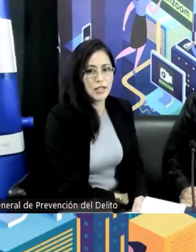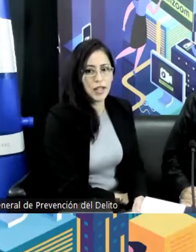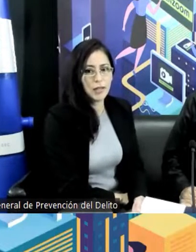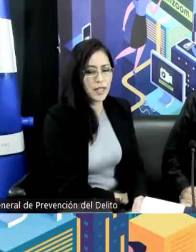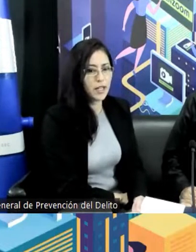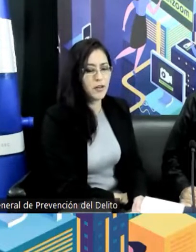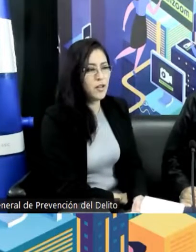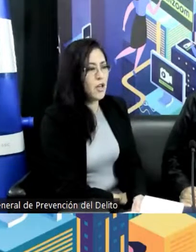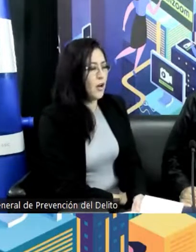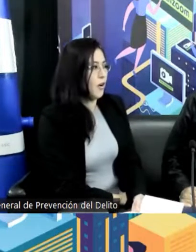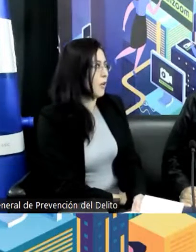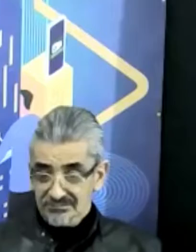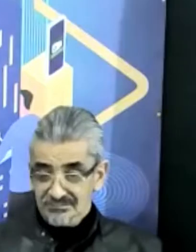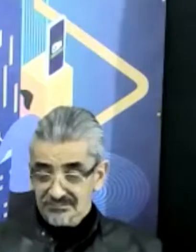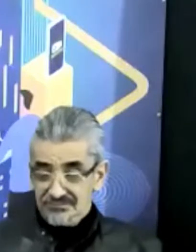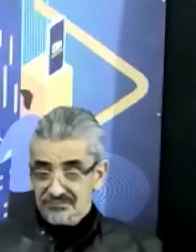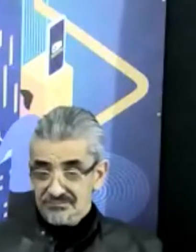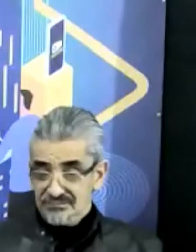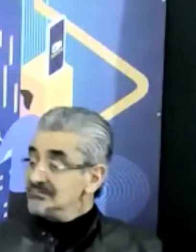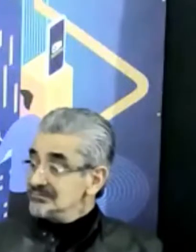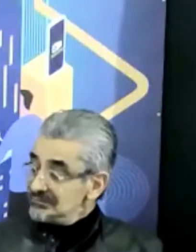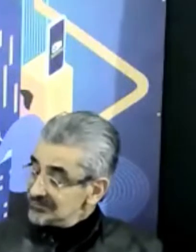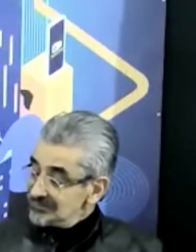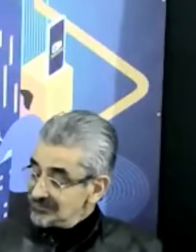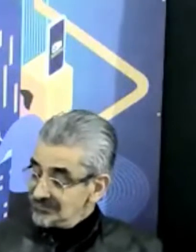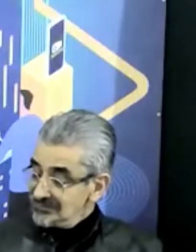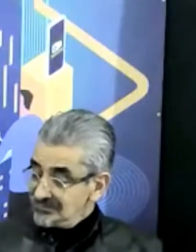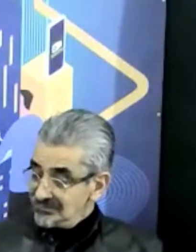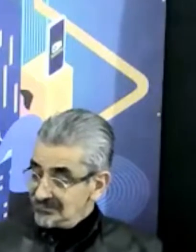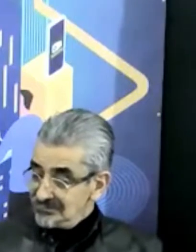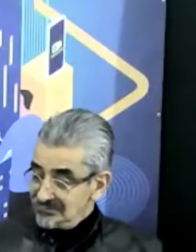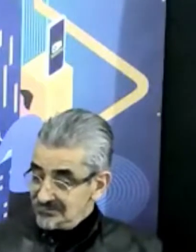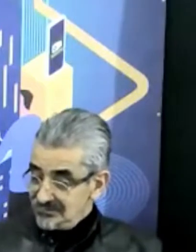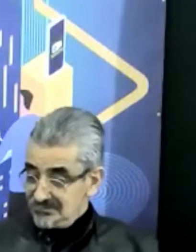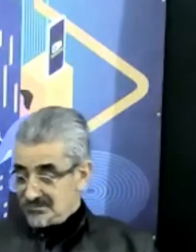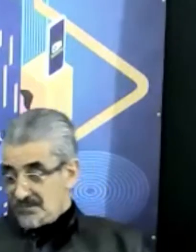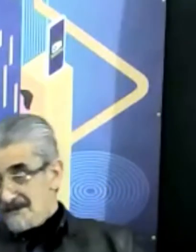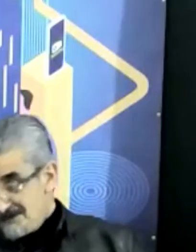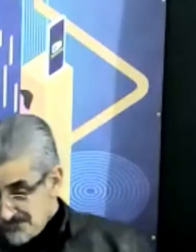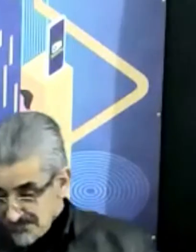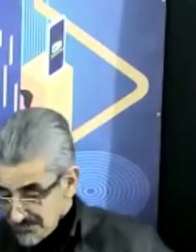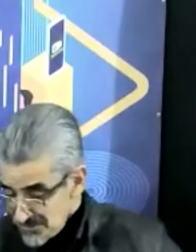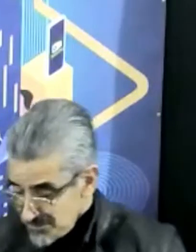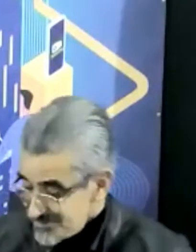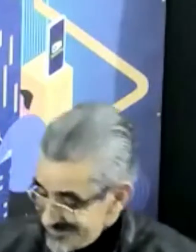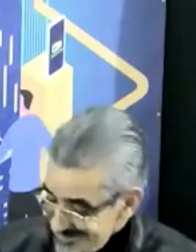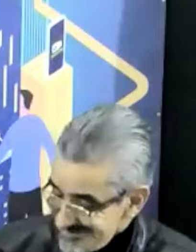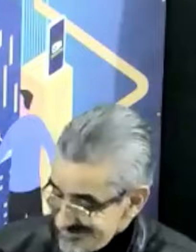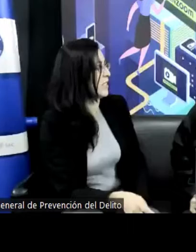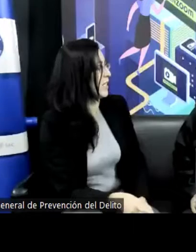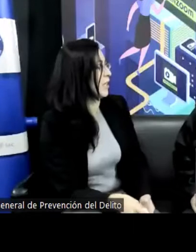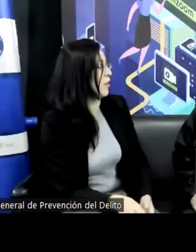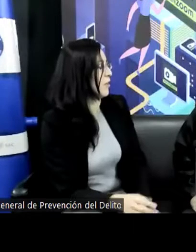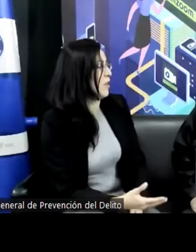de la Ciudad de México, hoy con un nuevo tema, en compañía, aquí con el gran gusto de